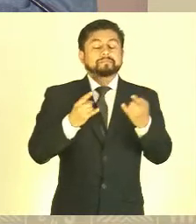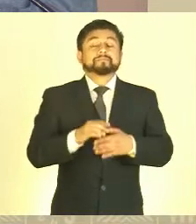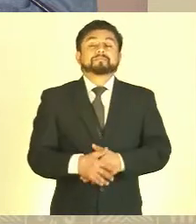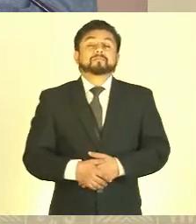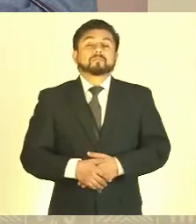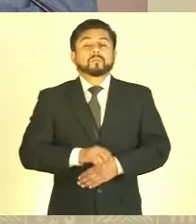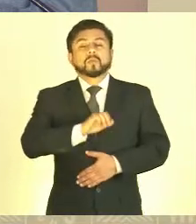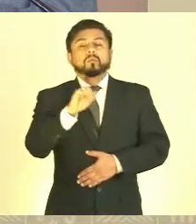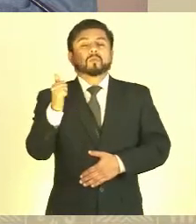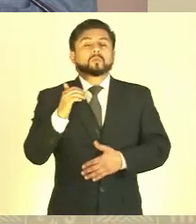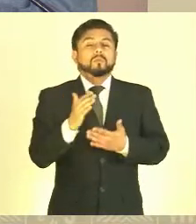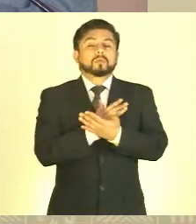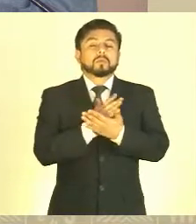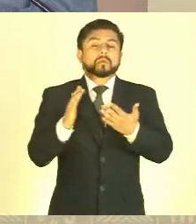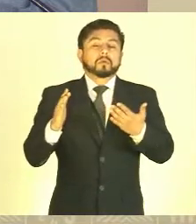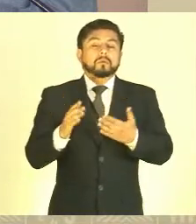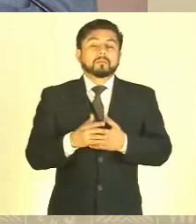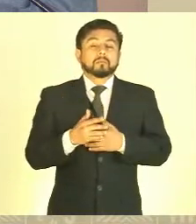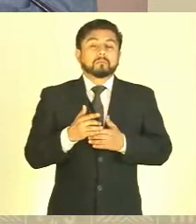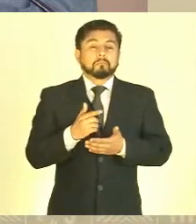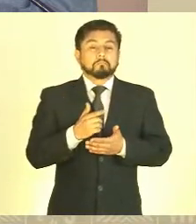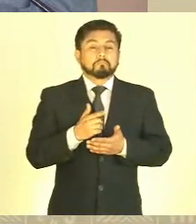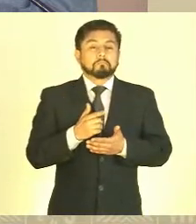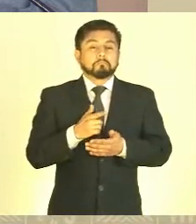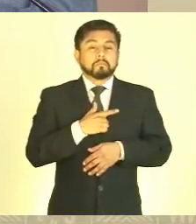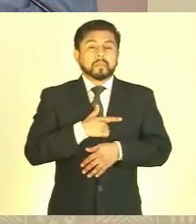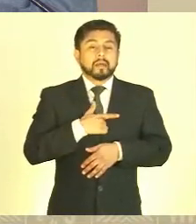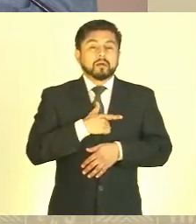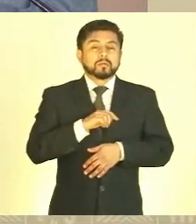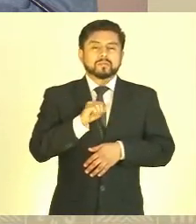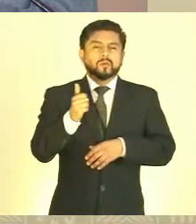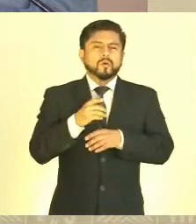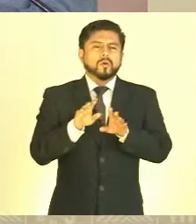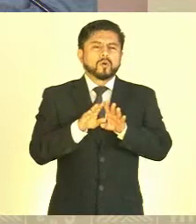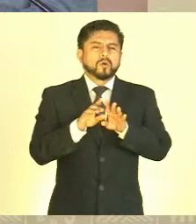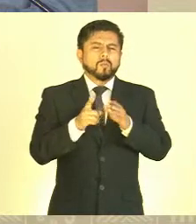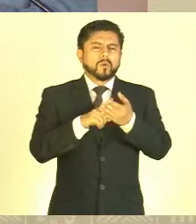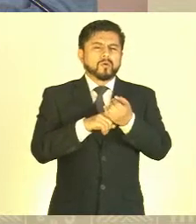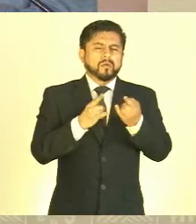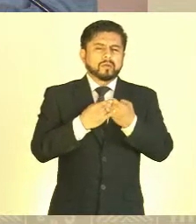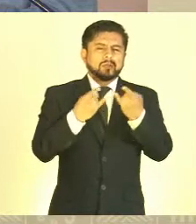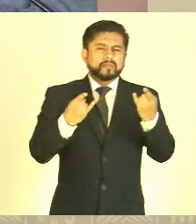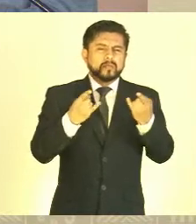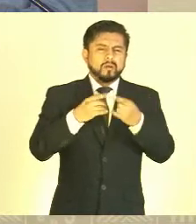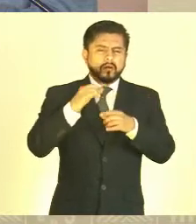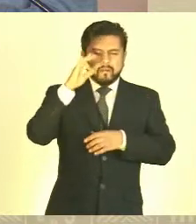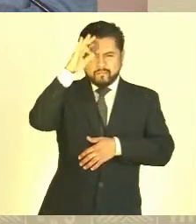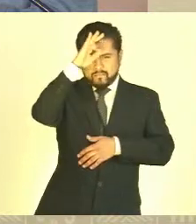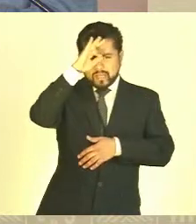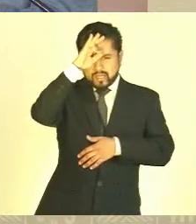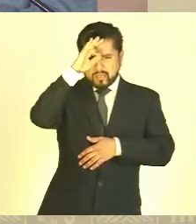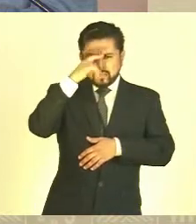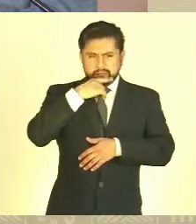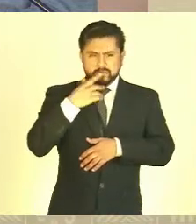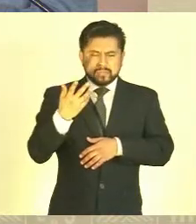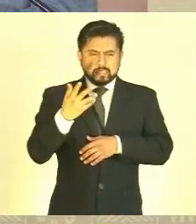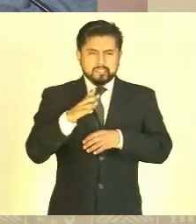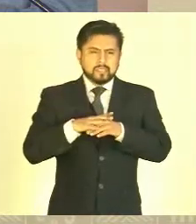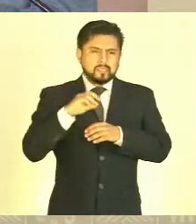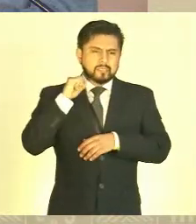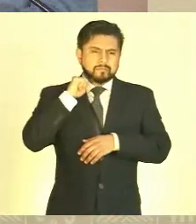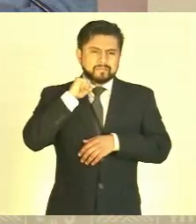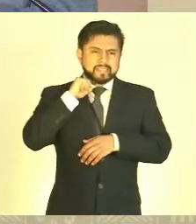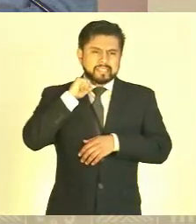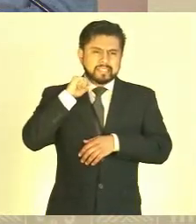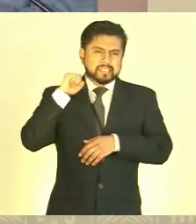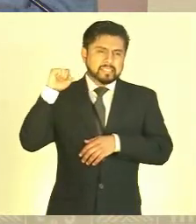acerca del filósofo que se suicida en Port Bow y que es nada menos que Walter Benjamin,